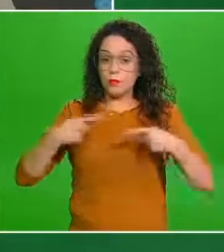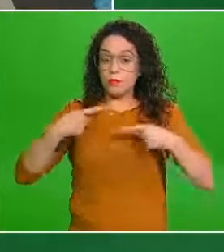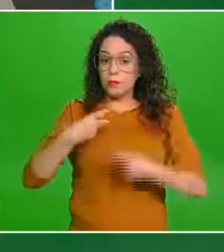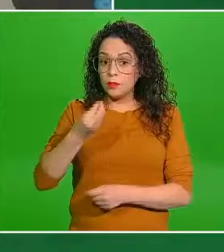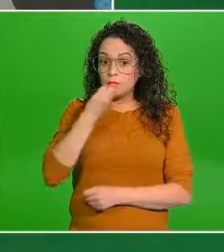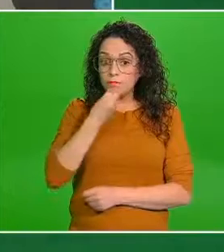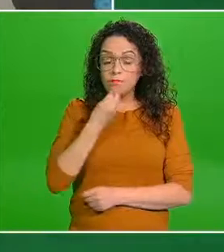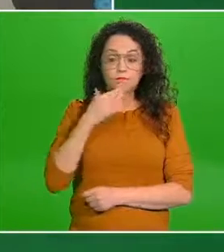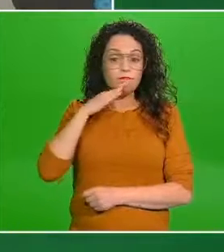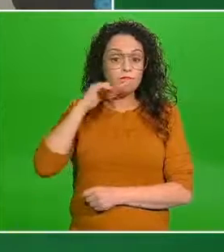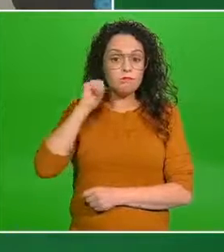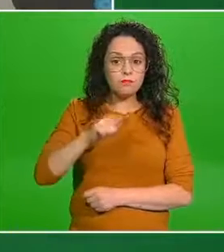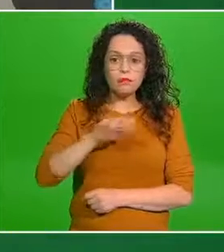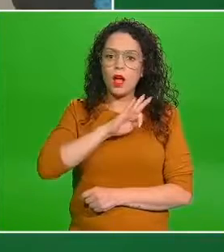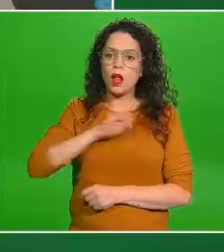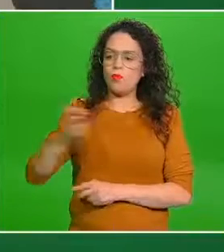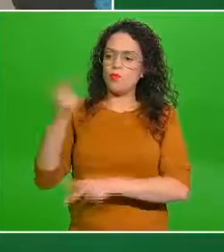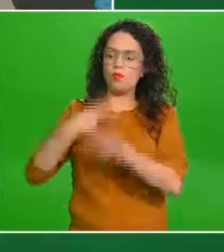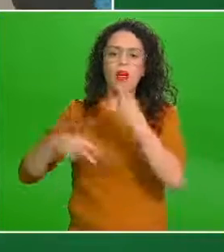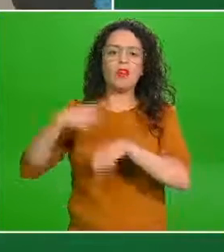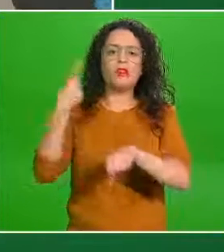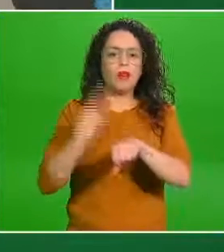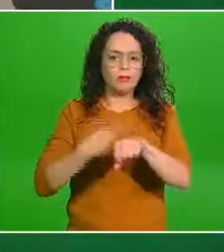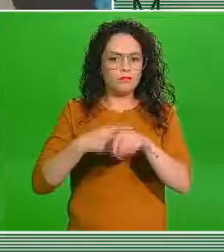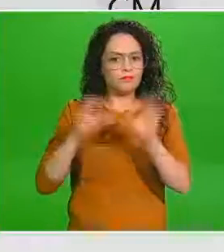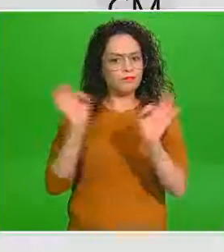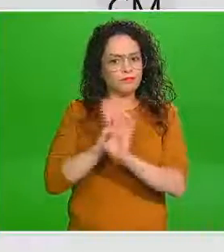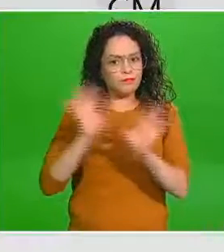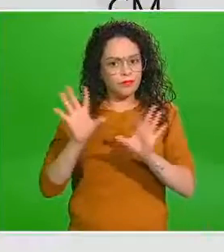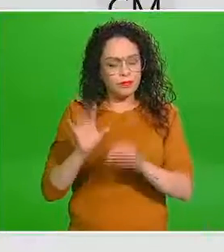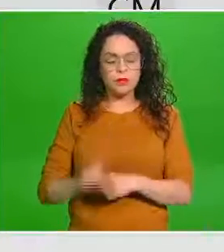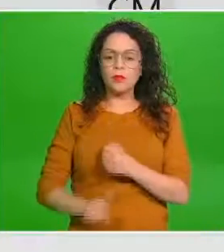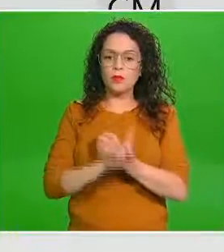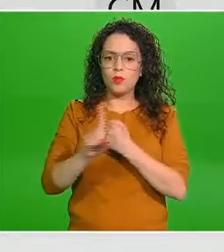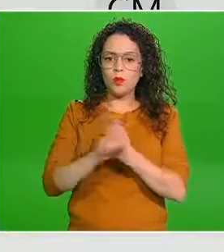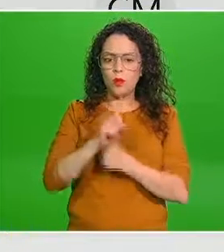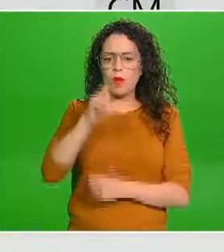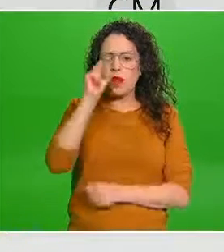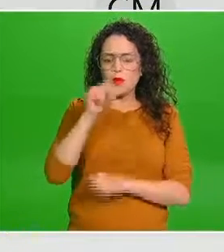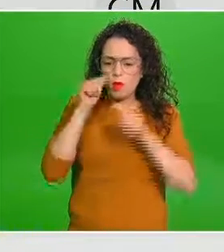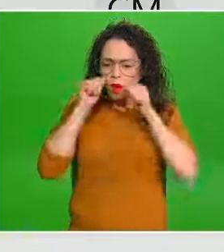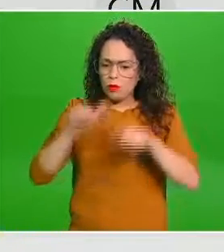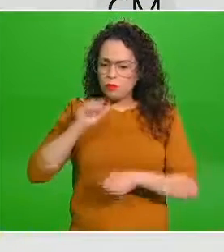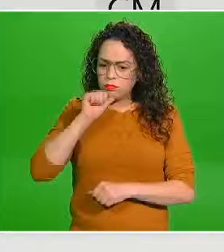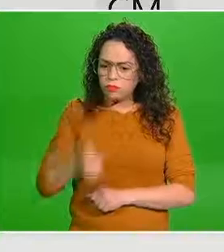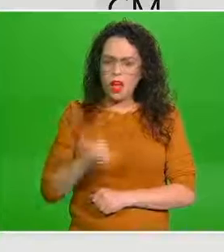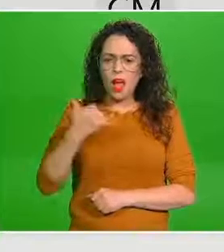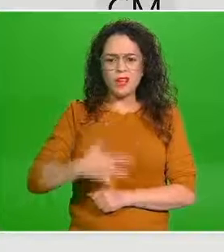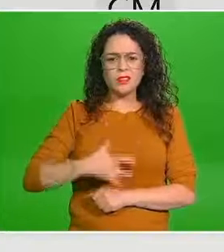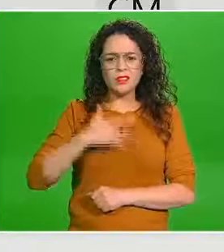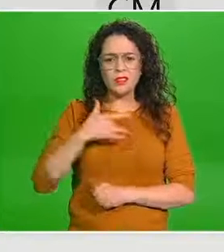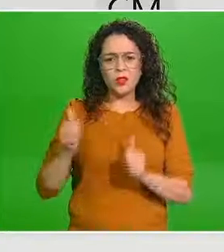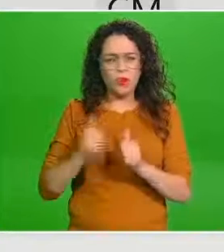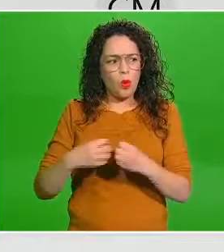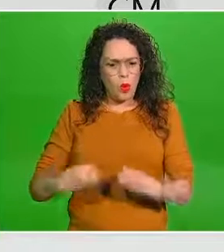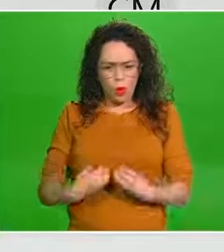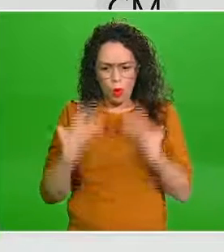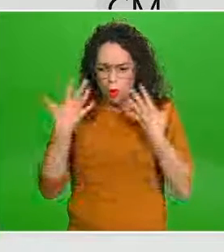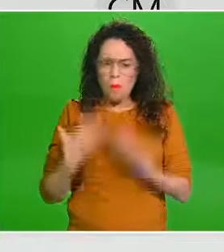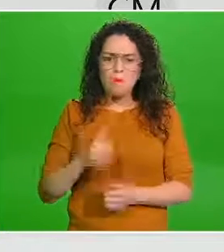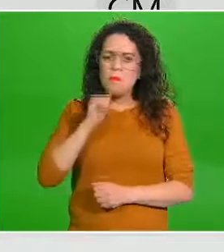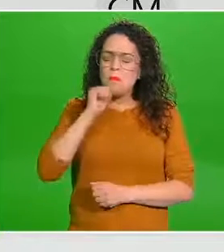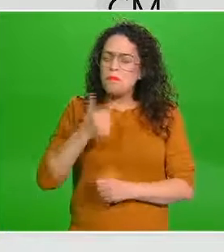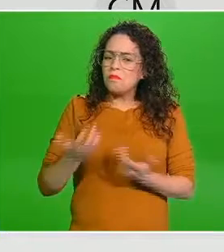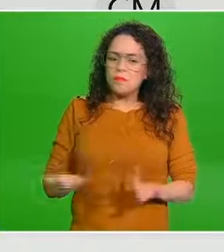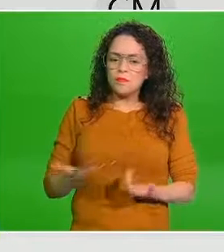son vulnerables a enfermedades, tienen problemas de concentración y pierden motivación. Se sugiere tener un margen de